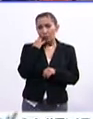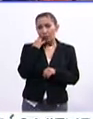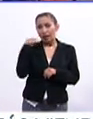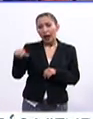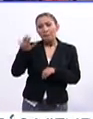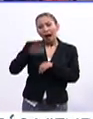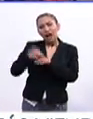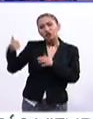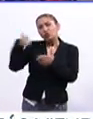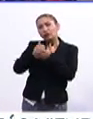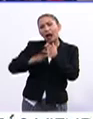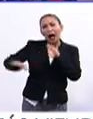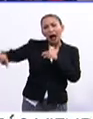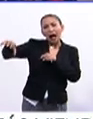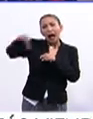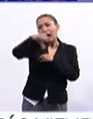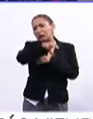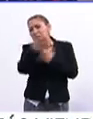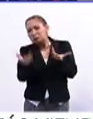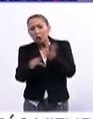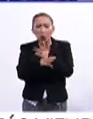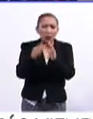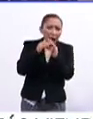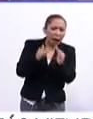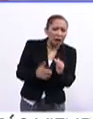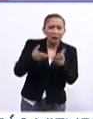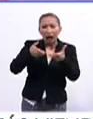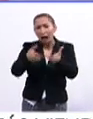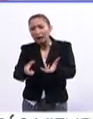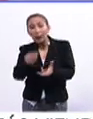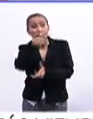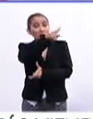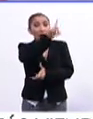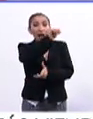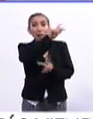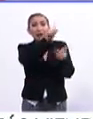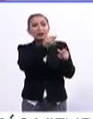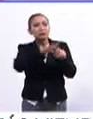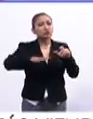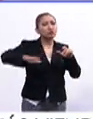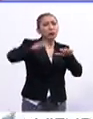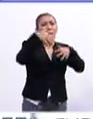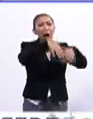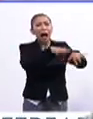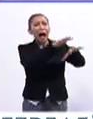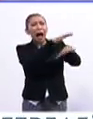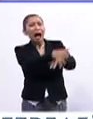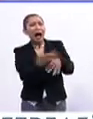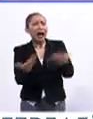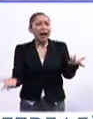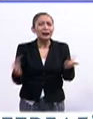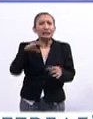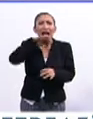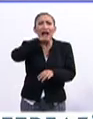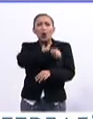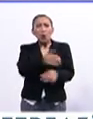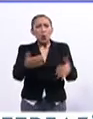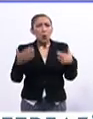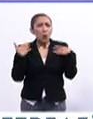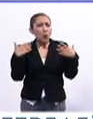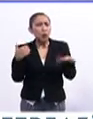más ciudad, pero ya en La Paz es playa, mucho sol, calor,